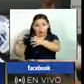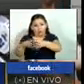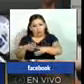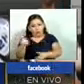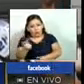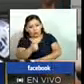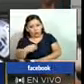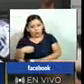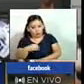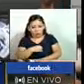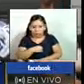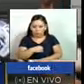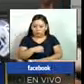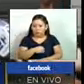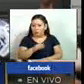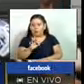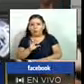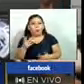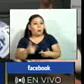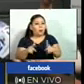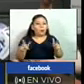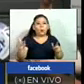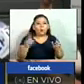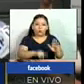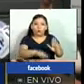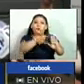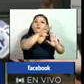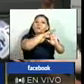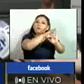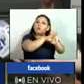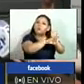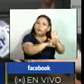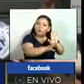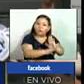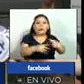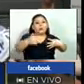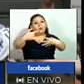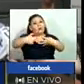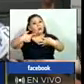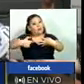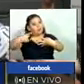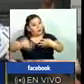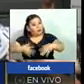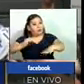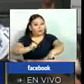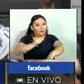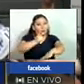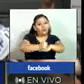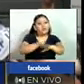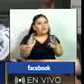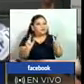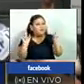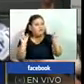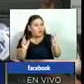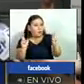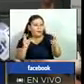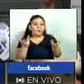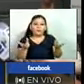no quiere decir que no va a cumplir con todas las medidas y protocolos y todas las leyes que se estipulen en el marco del